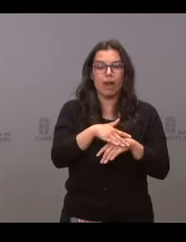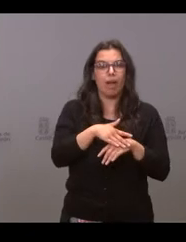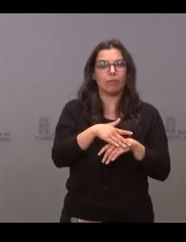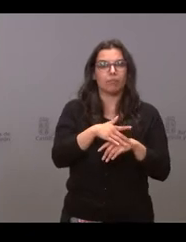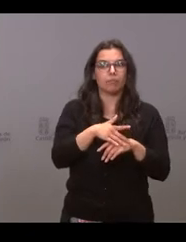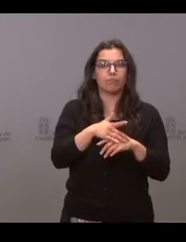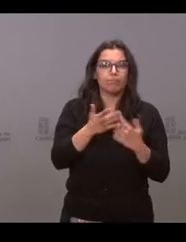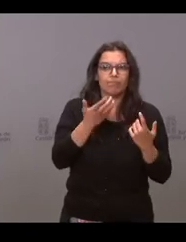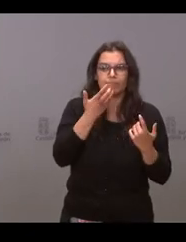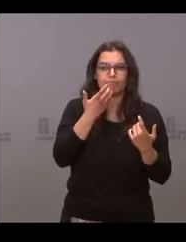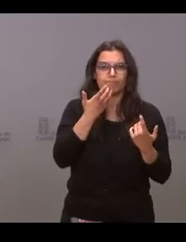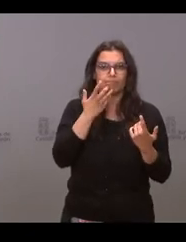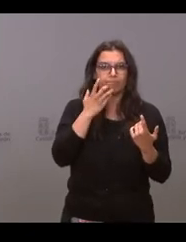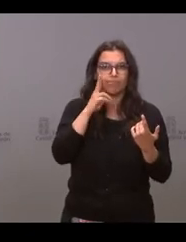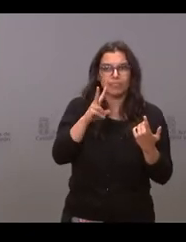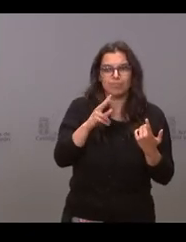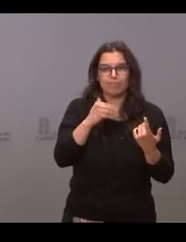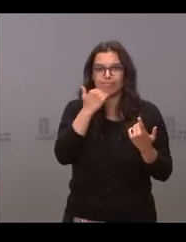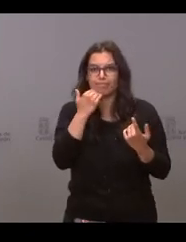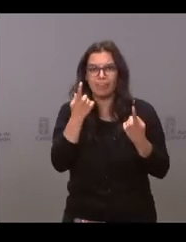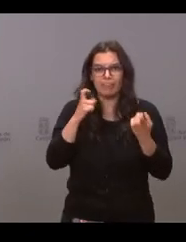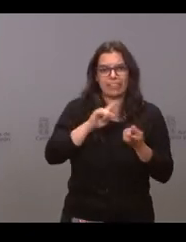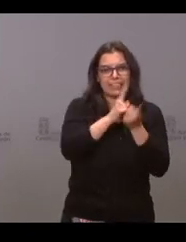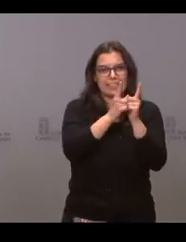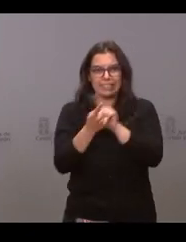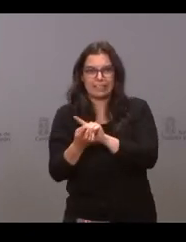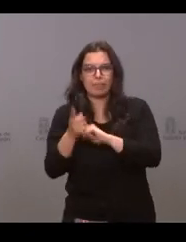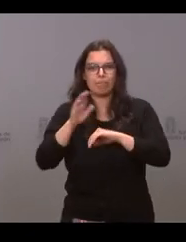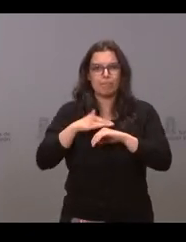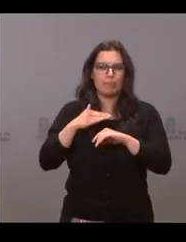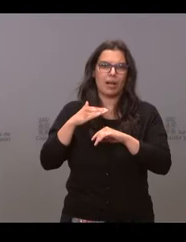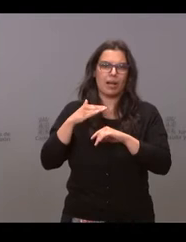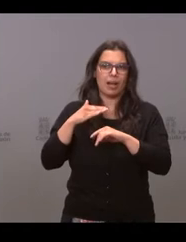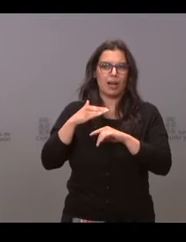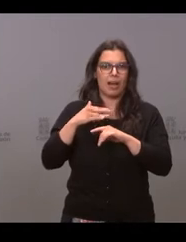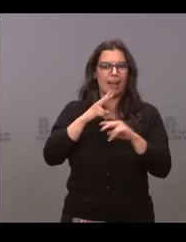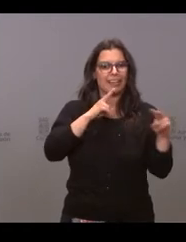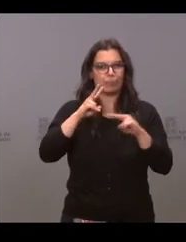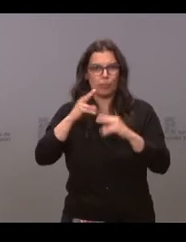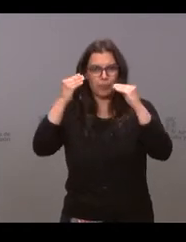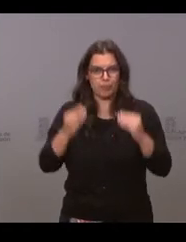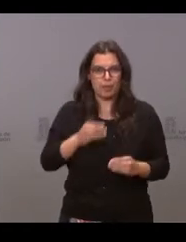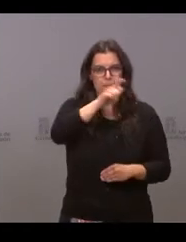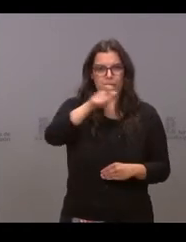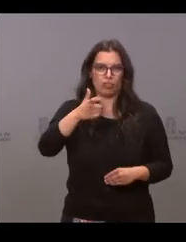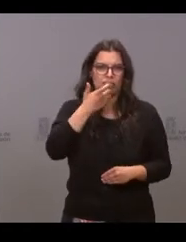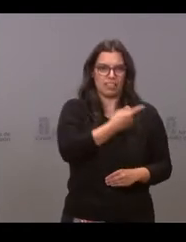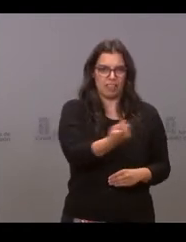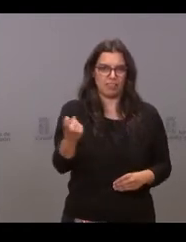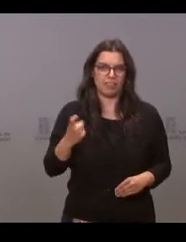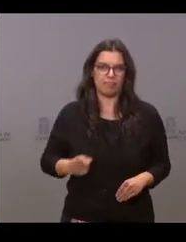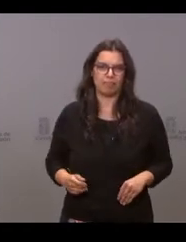cuestiones para llegar mucho más a la gente que lo necesita